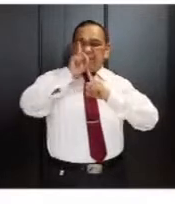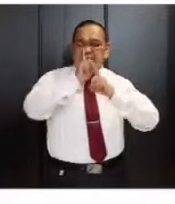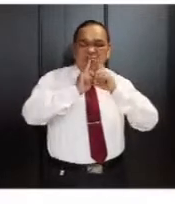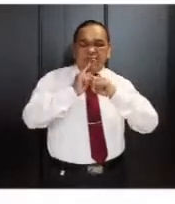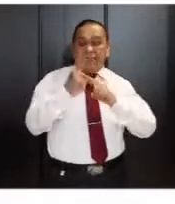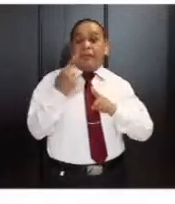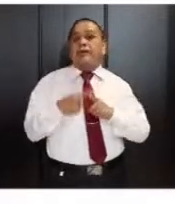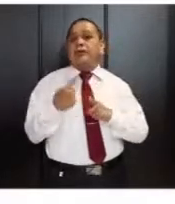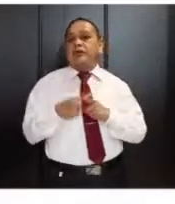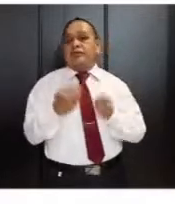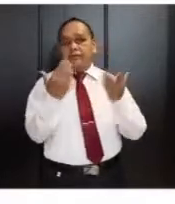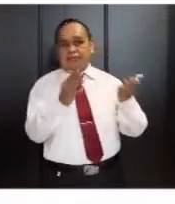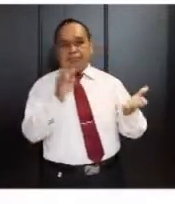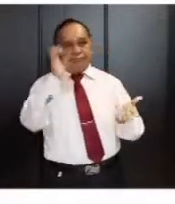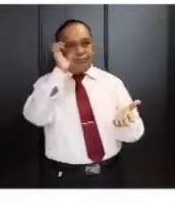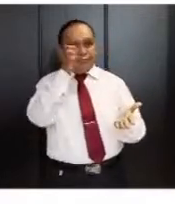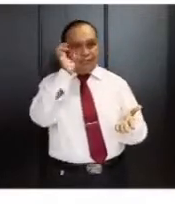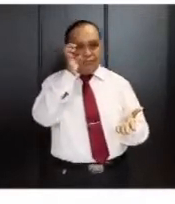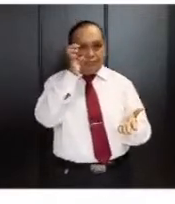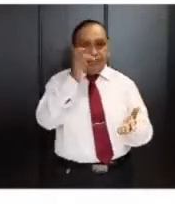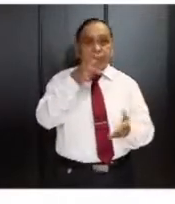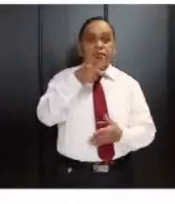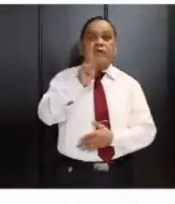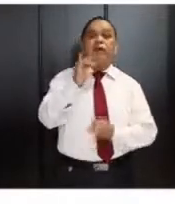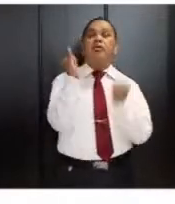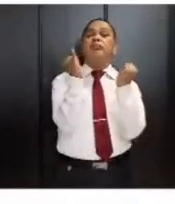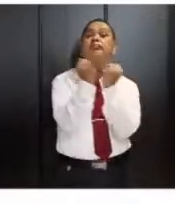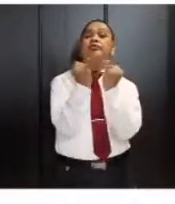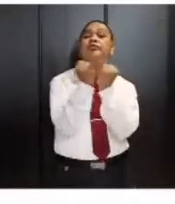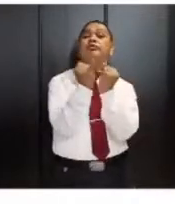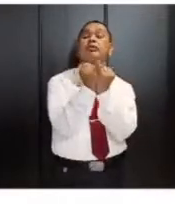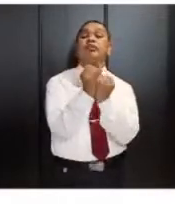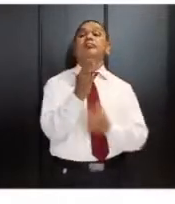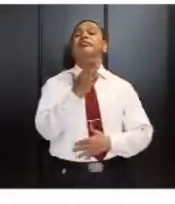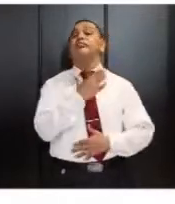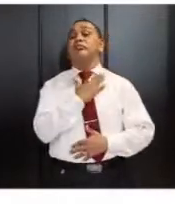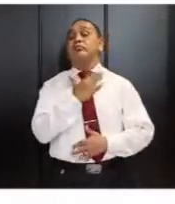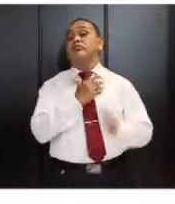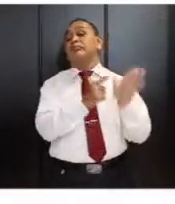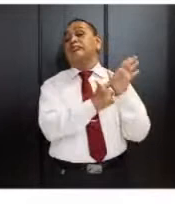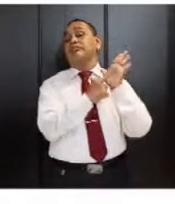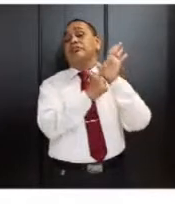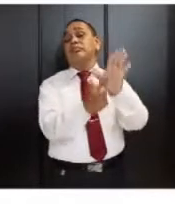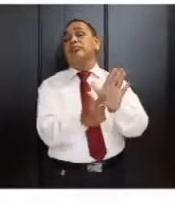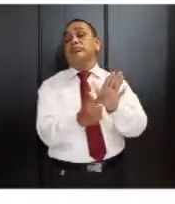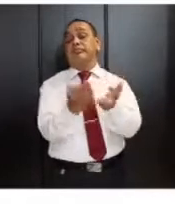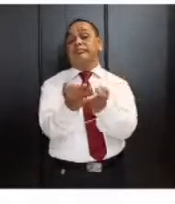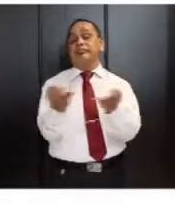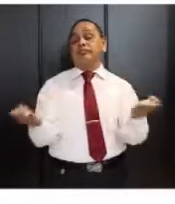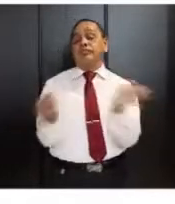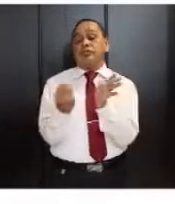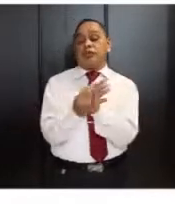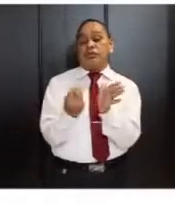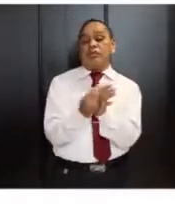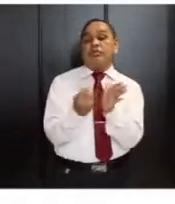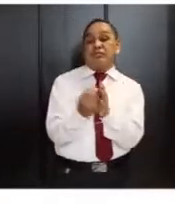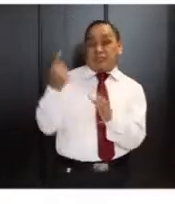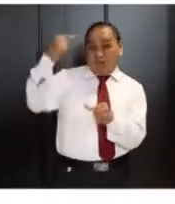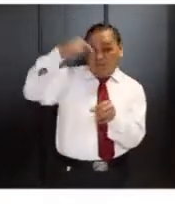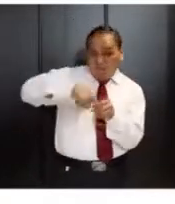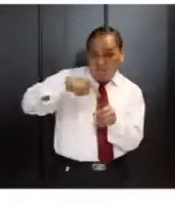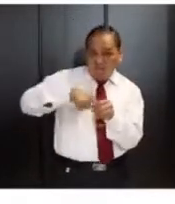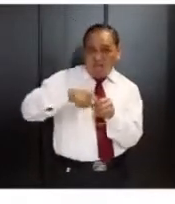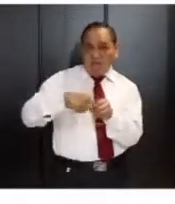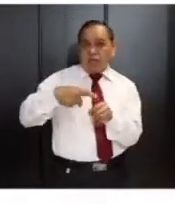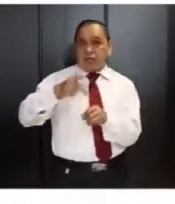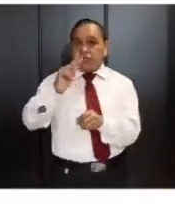Eliseo, porque incluso está usando nuestras imágenes, invadiendo nuestra privacidad, cuando no